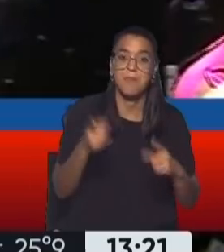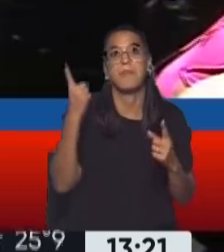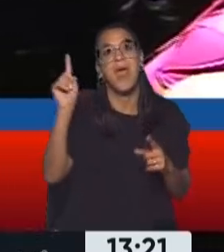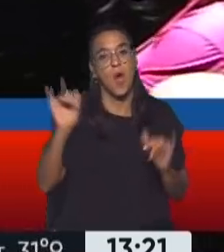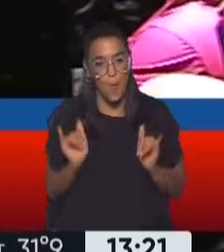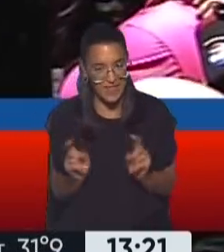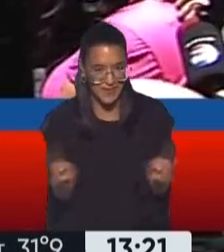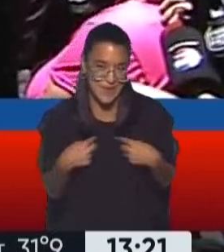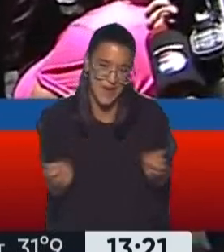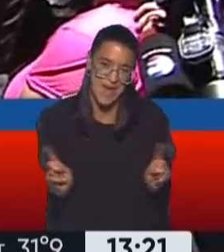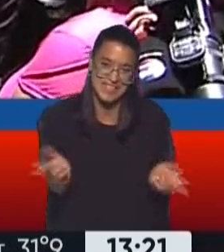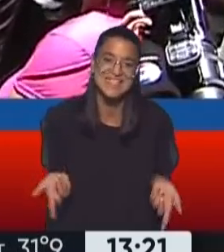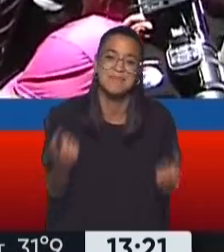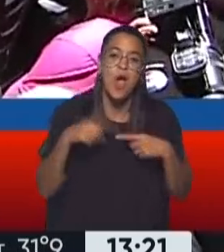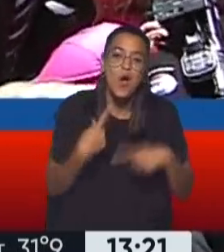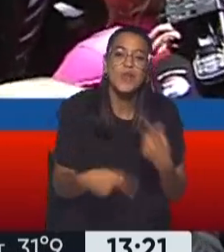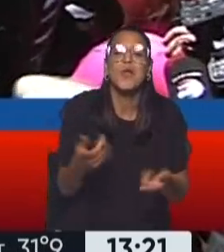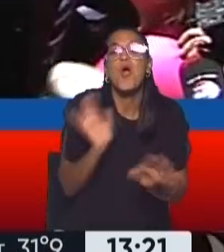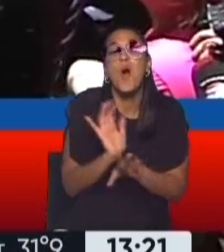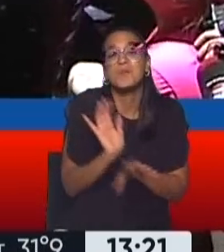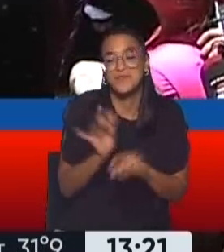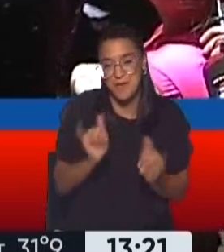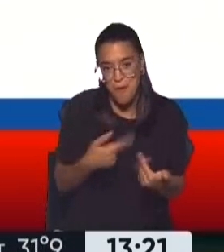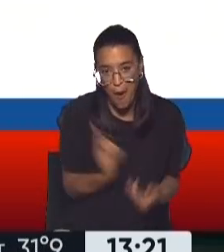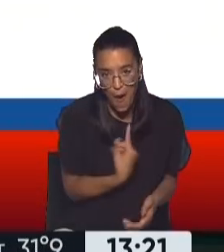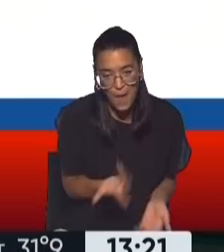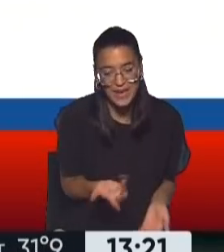Juventud Peronista. Pero ahora seguimos cantando como si fuéramos, ¿no?